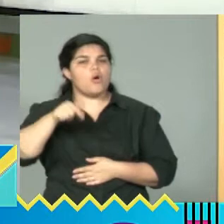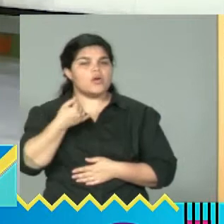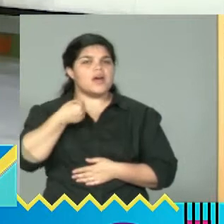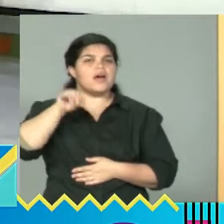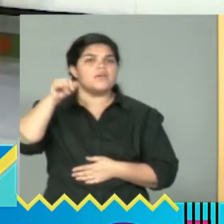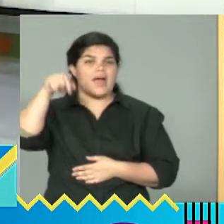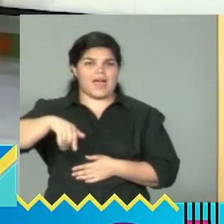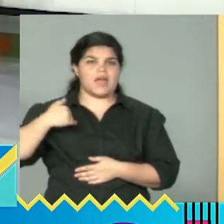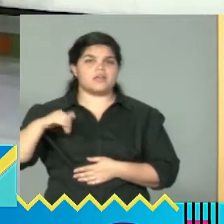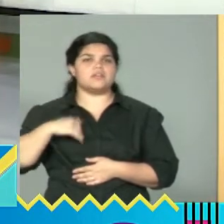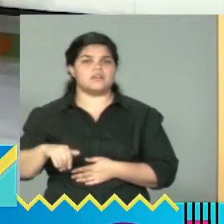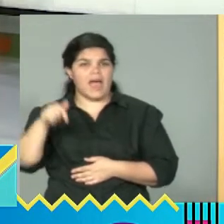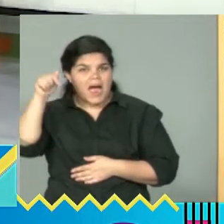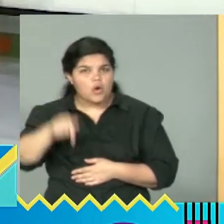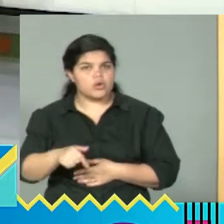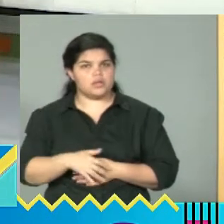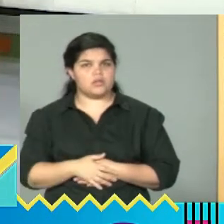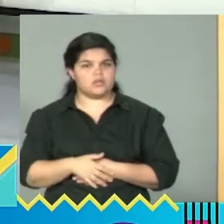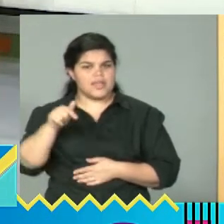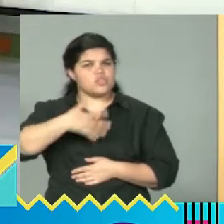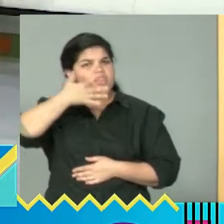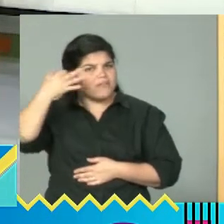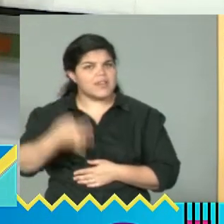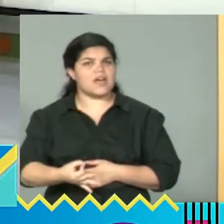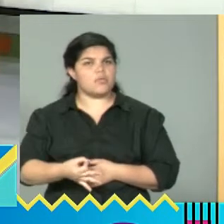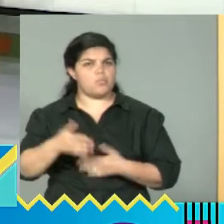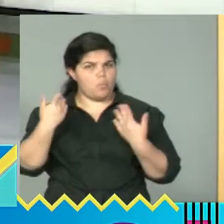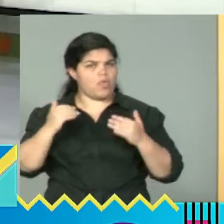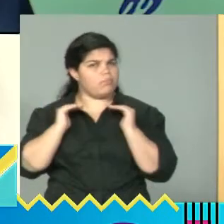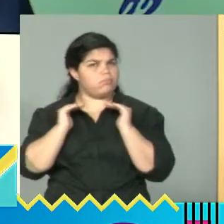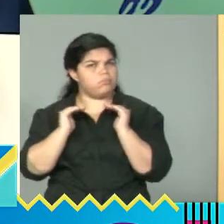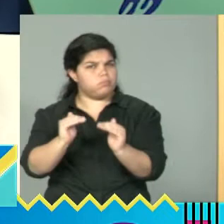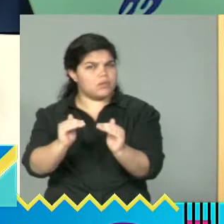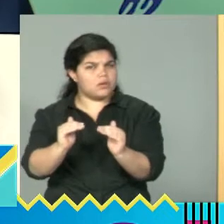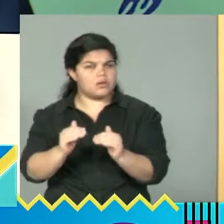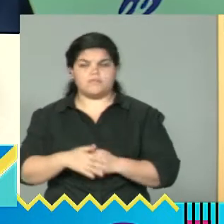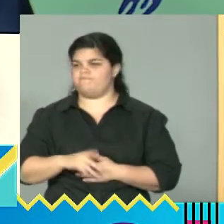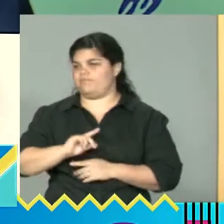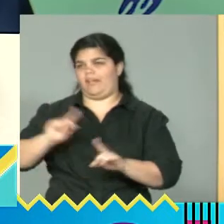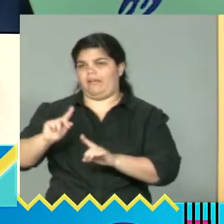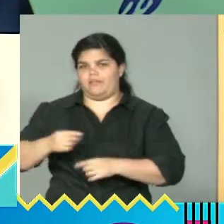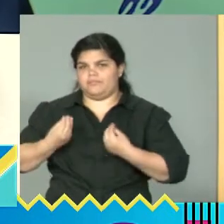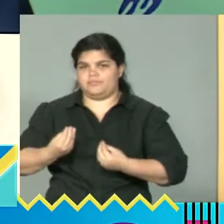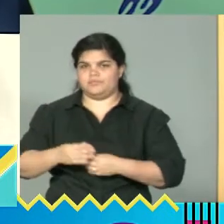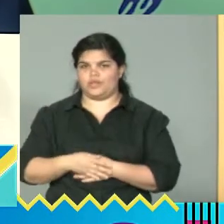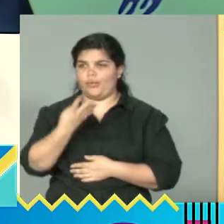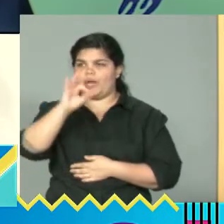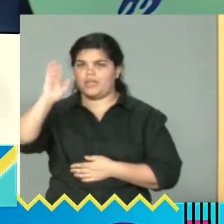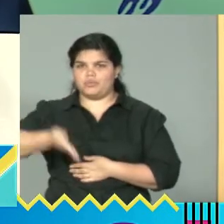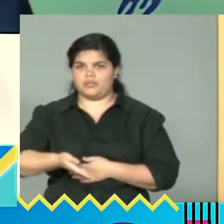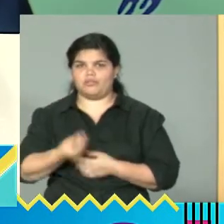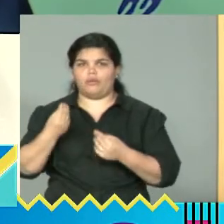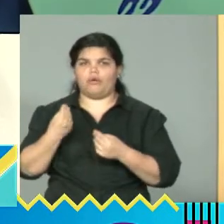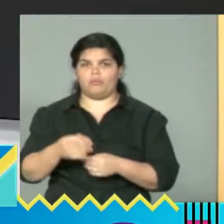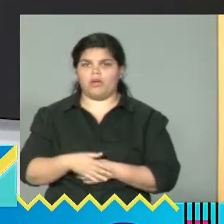tasa argentina, ¿es real? ¿Se puede sostener o no se puede No, sostener? obviamente que no. Vos, una tasa del 40% es como si a un motor le pusieras